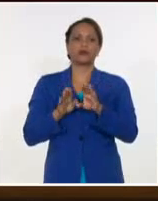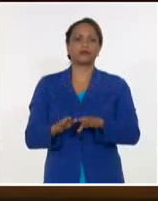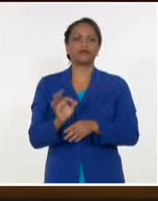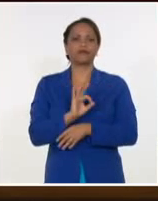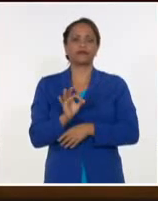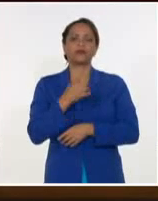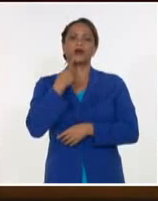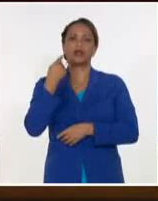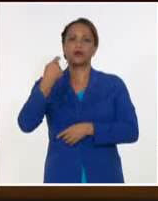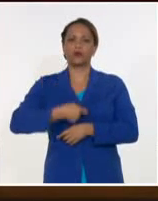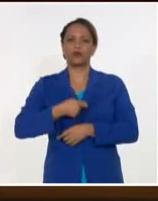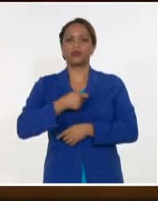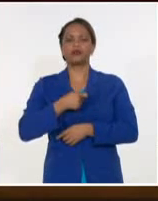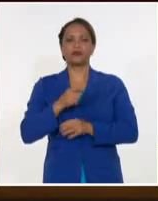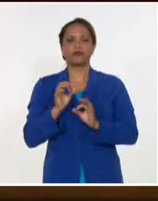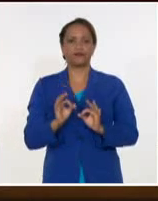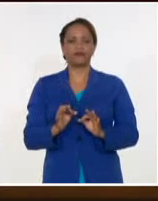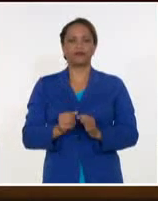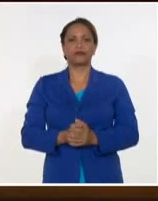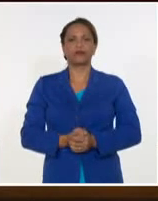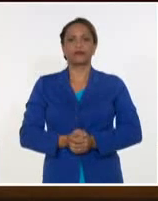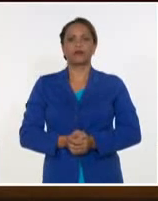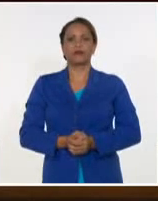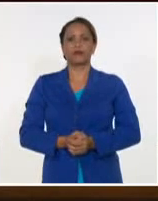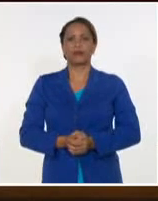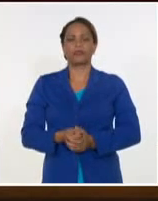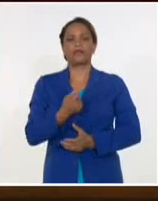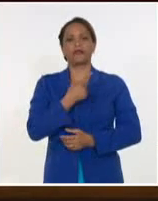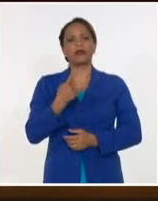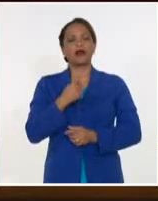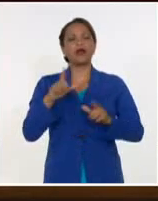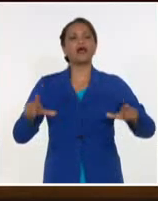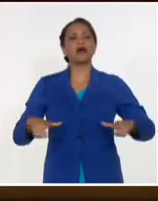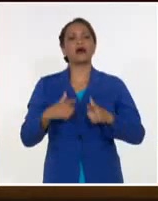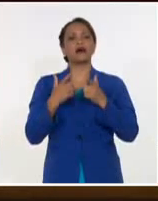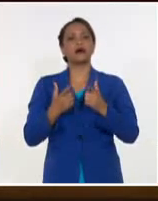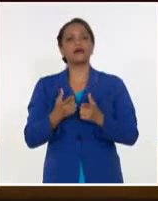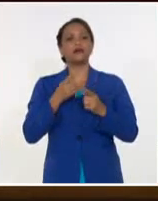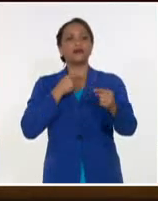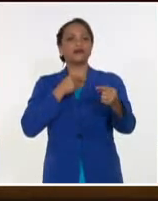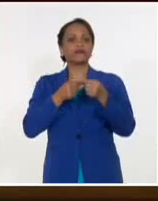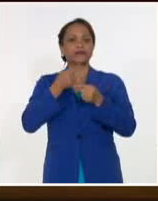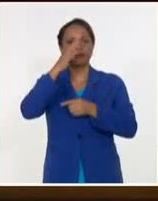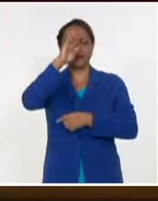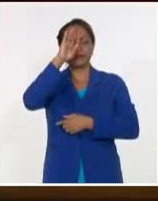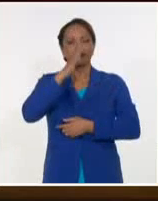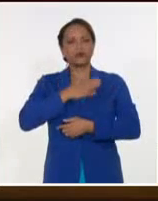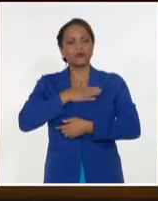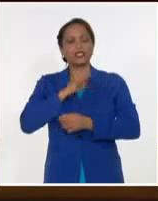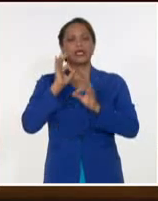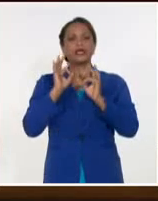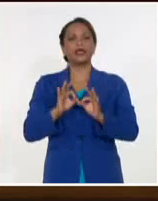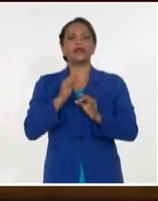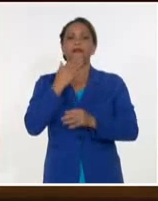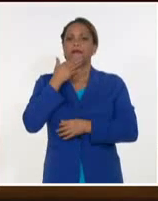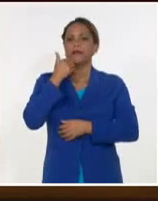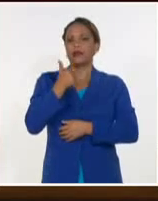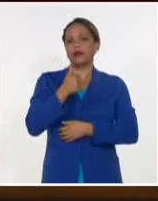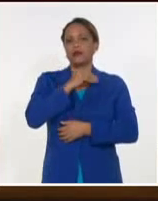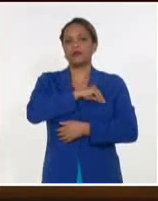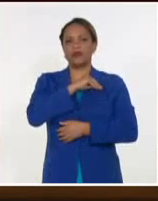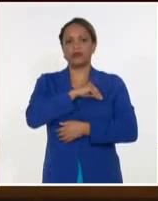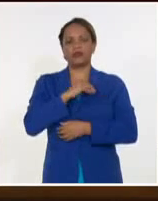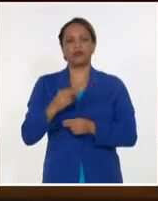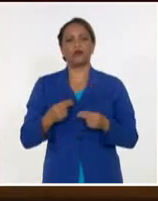haga justicia. Cada acto de acercamiento y solidaridad con la patria será el más sentido y mejor de los